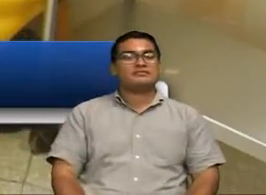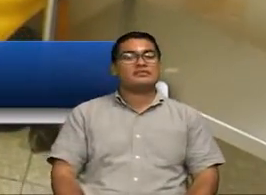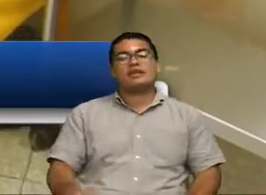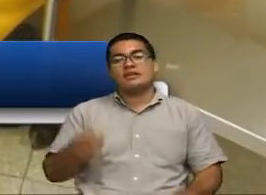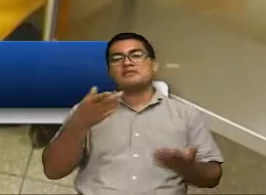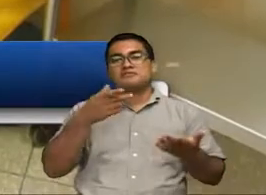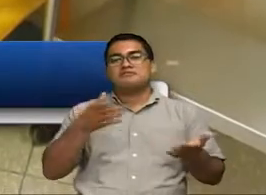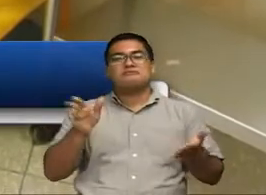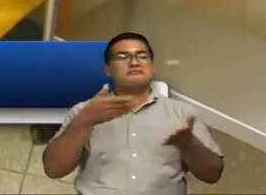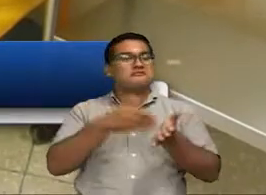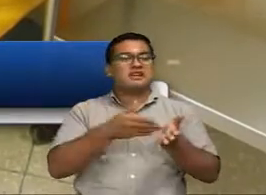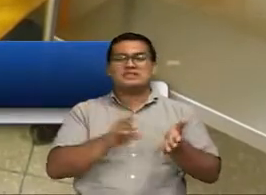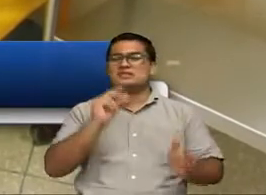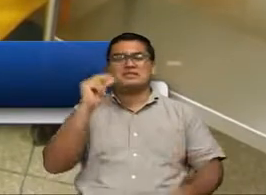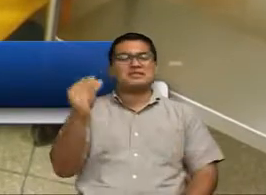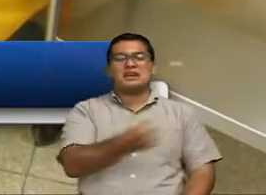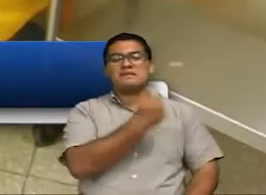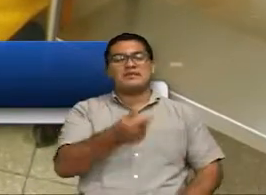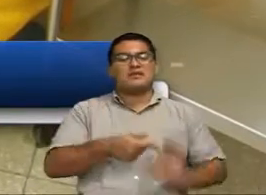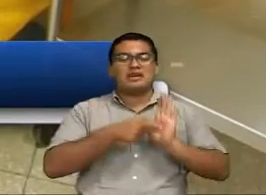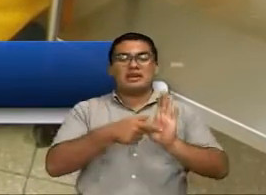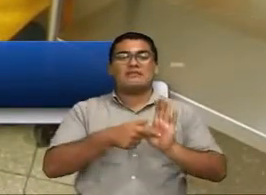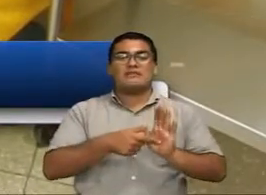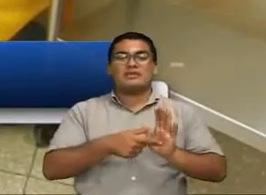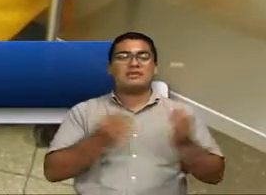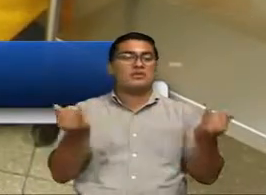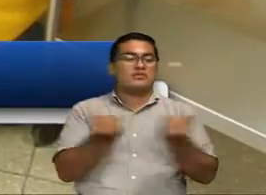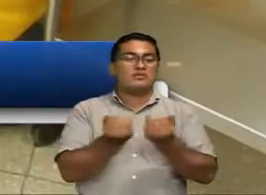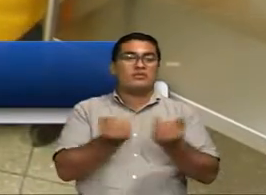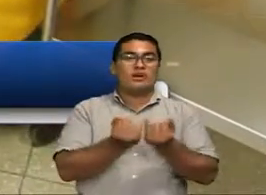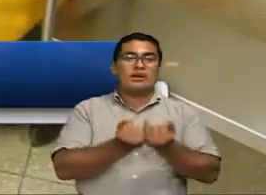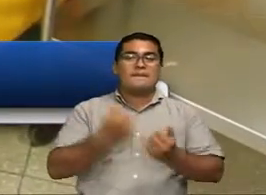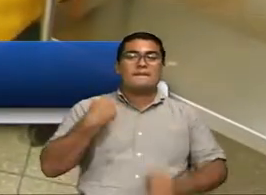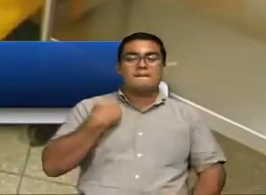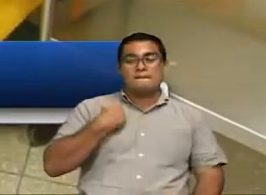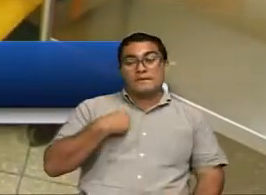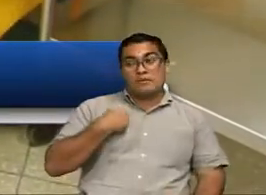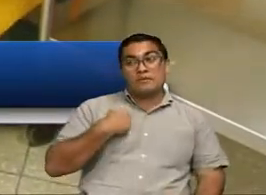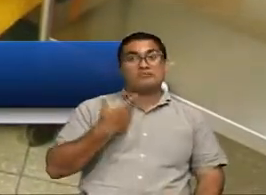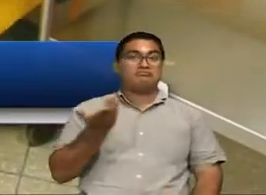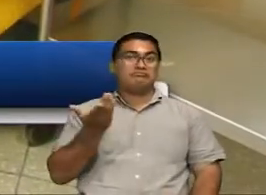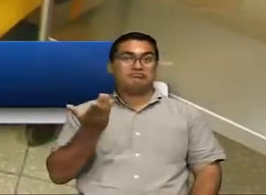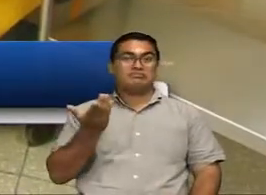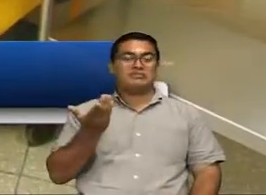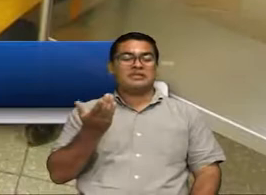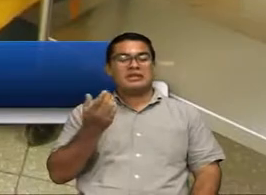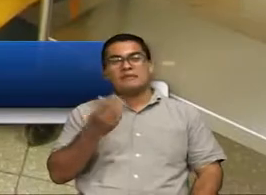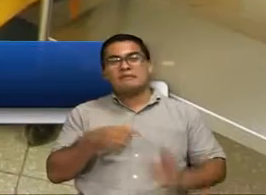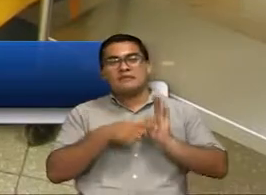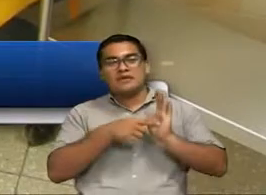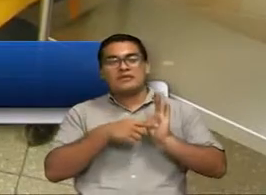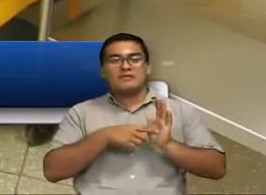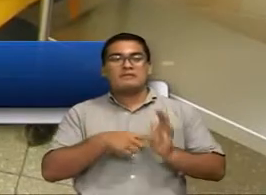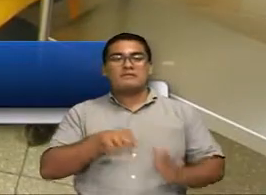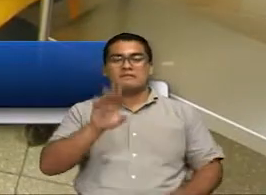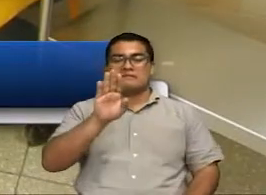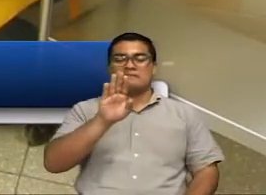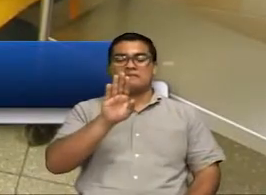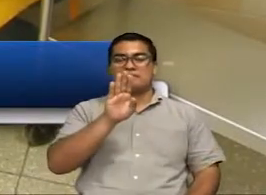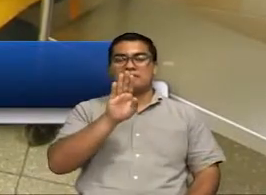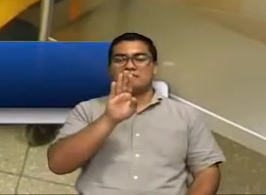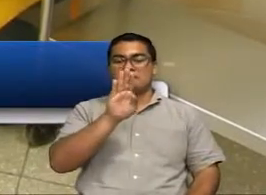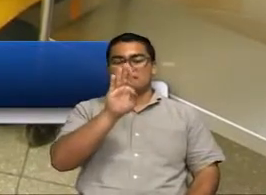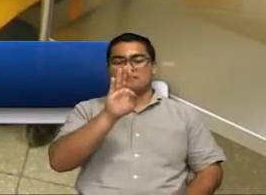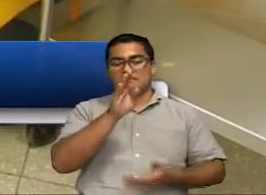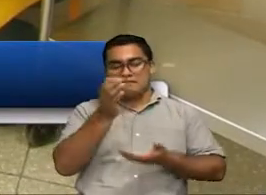más rápido, es igual como cuando el acto defecatorio también, de los bebés, que ustedes se fijan, los bebés se sientan,